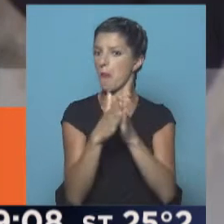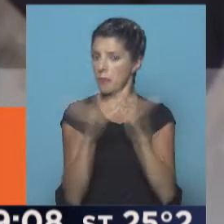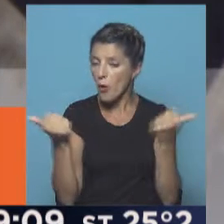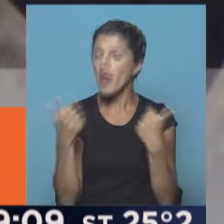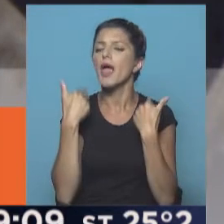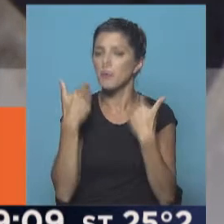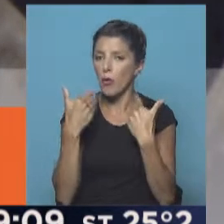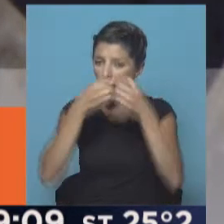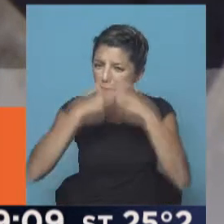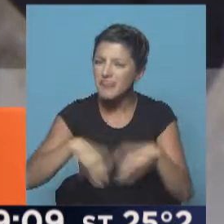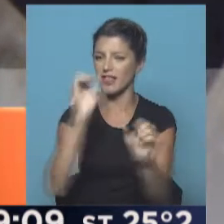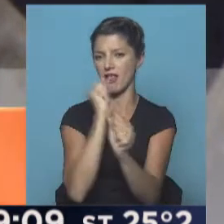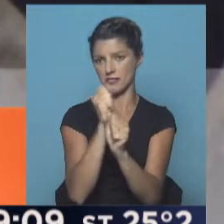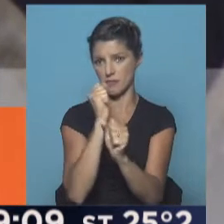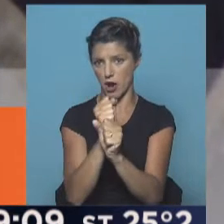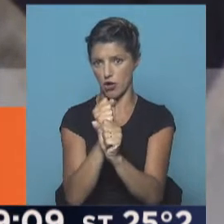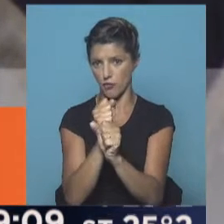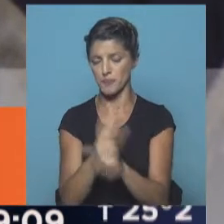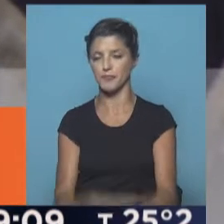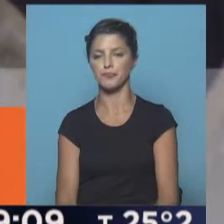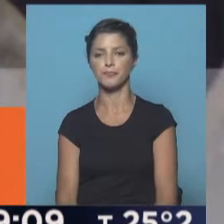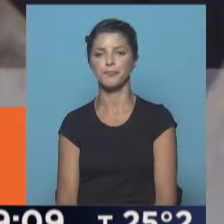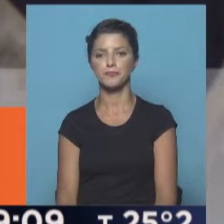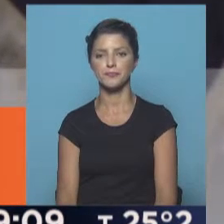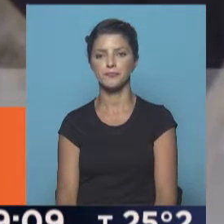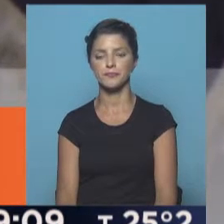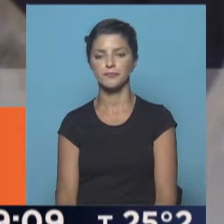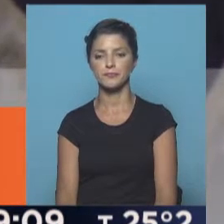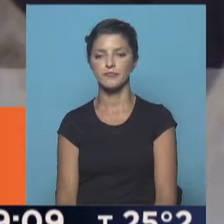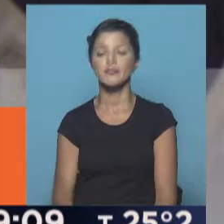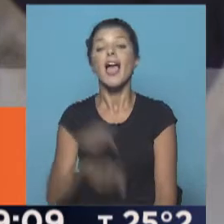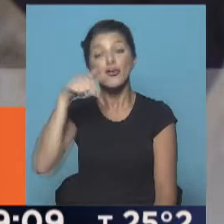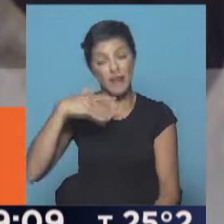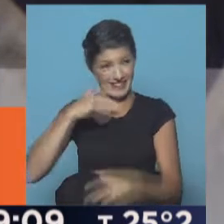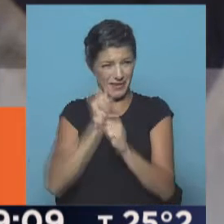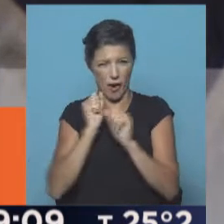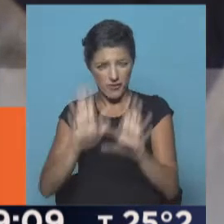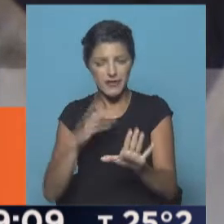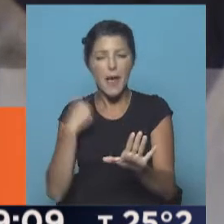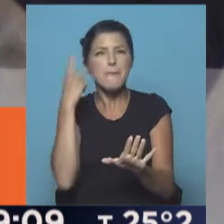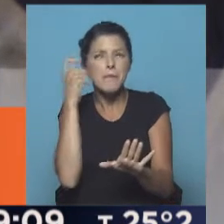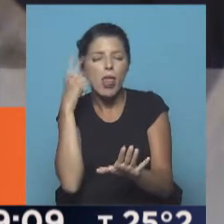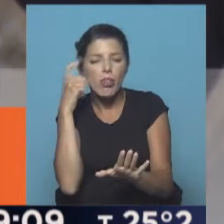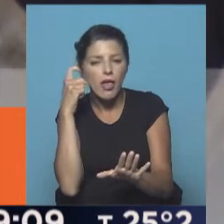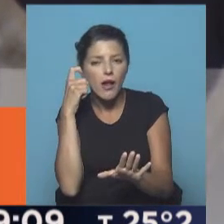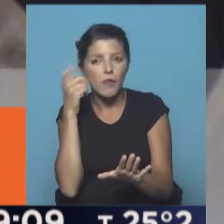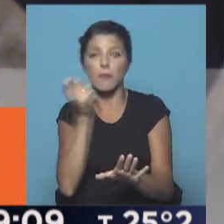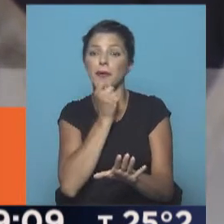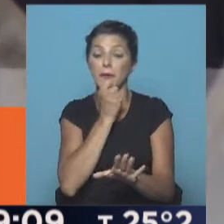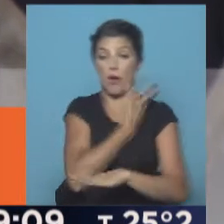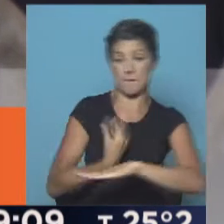pudiéramos empezar a trabajar. Y una cosa que uno aprende en este trabajo, entre la presidencia